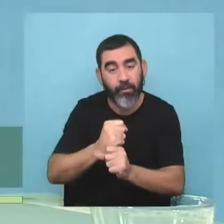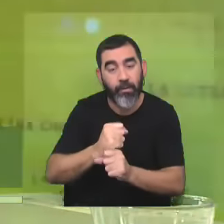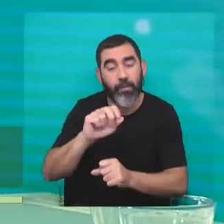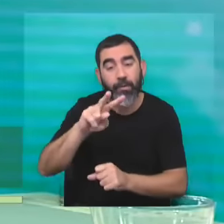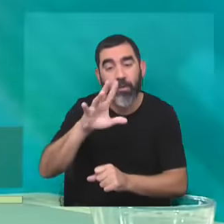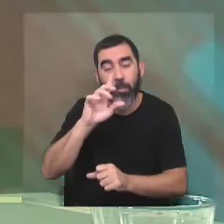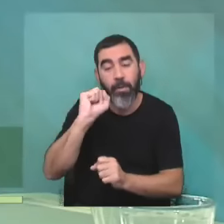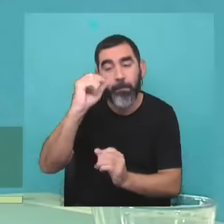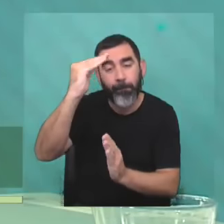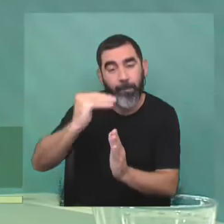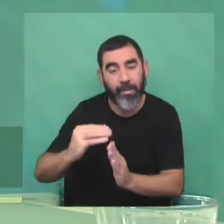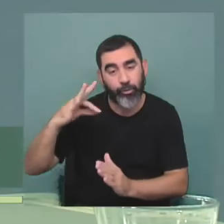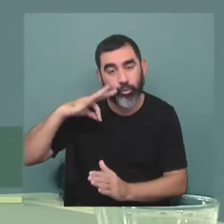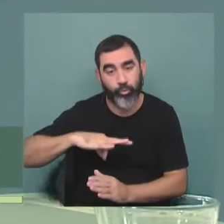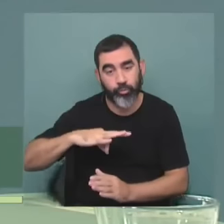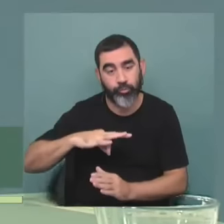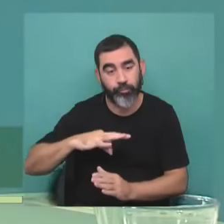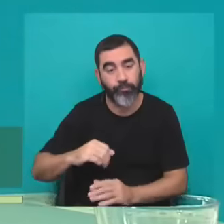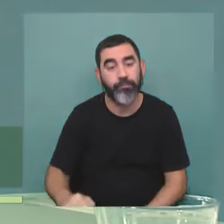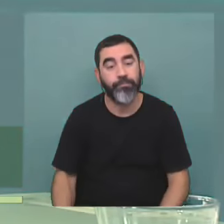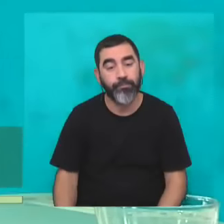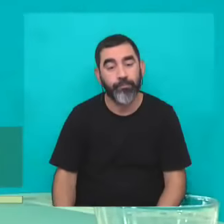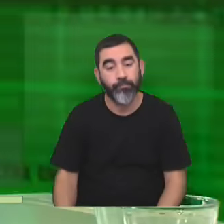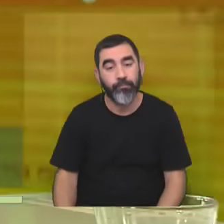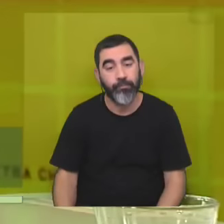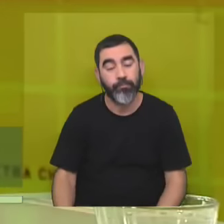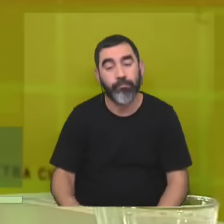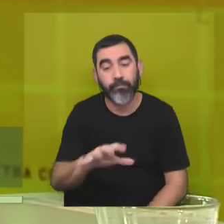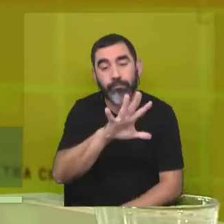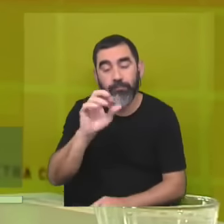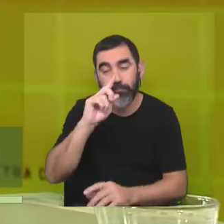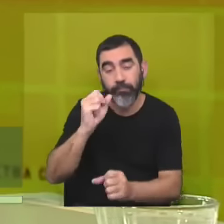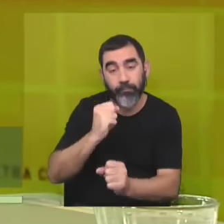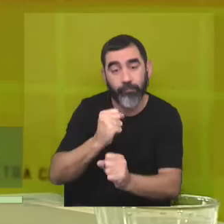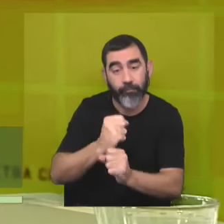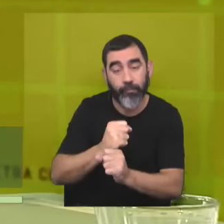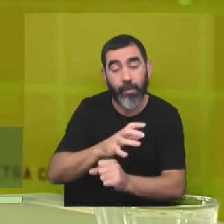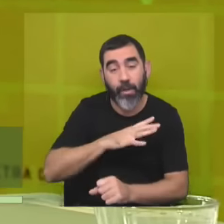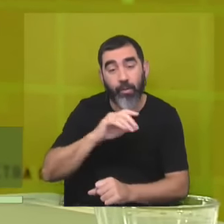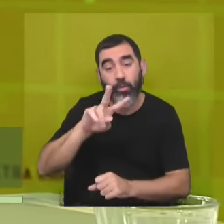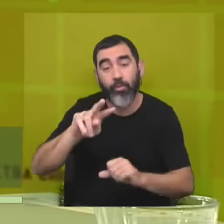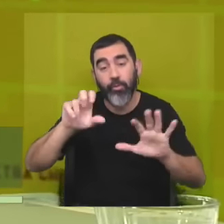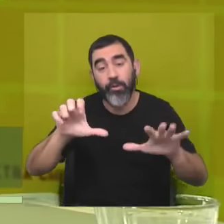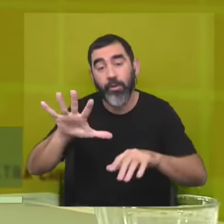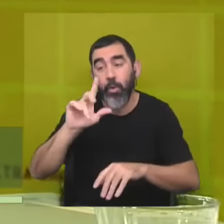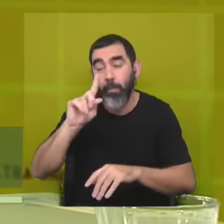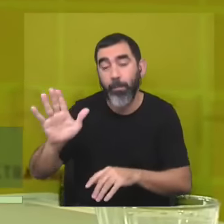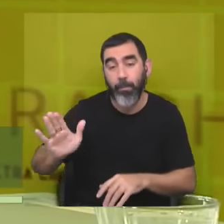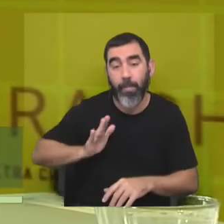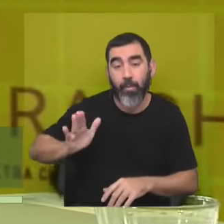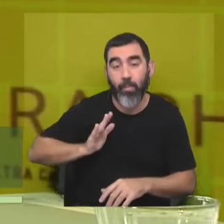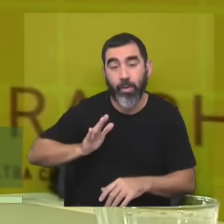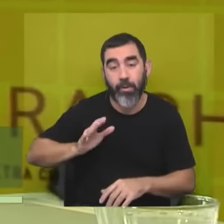25,000 pesos hay que pensar que esos más de 500,000 trabajadores hay 265,000 mujeres que